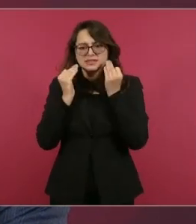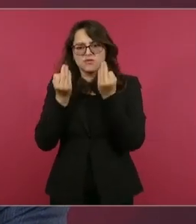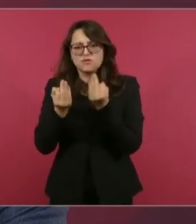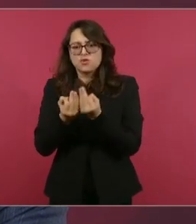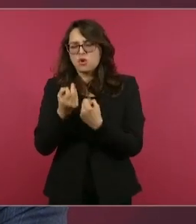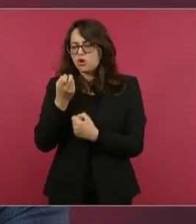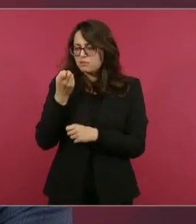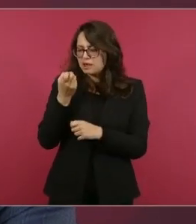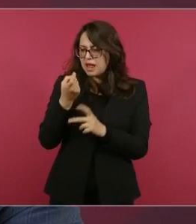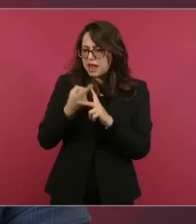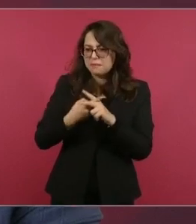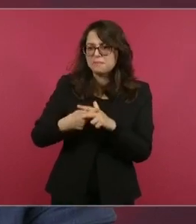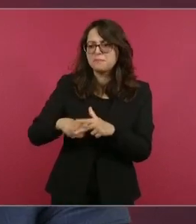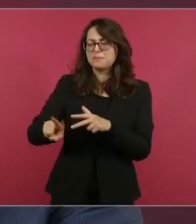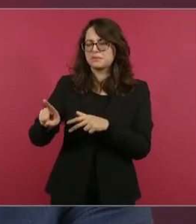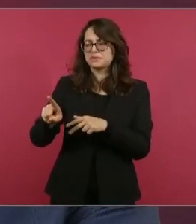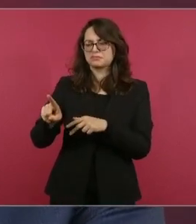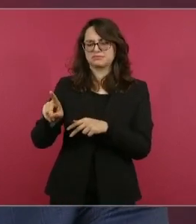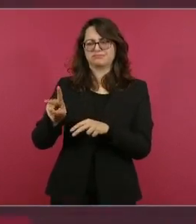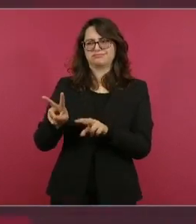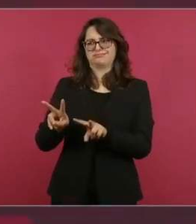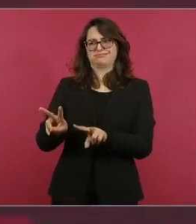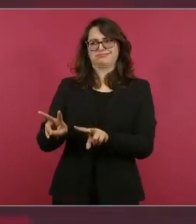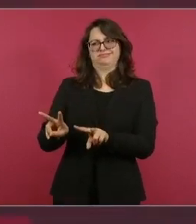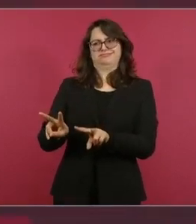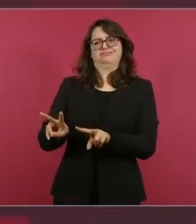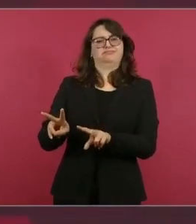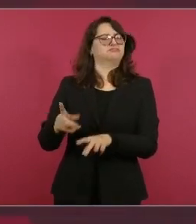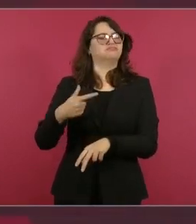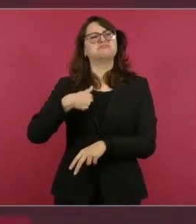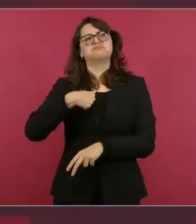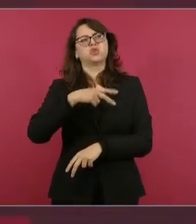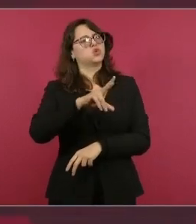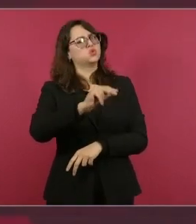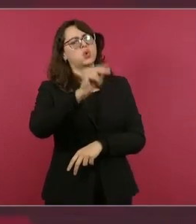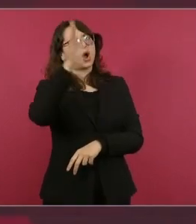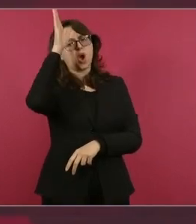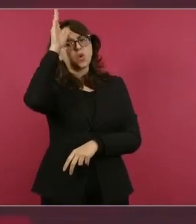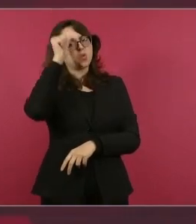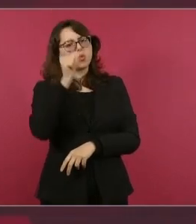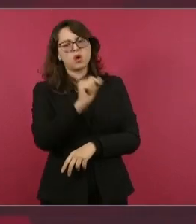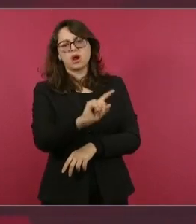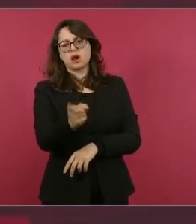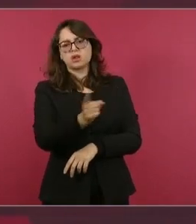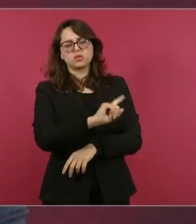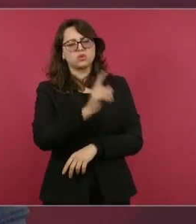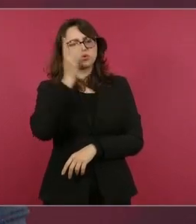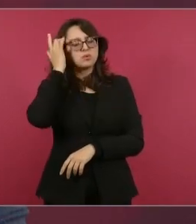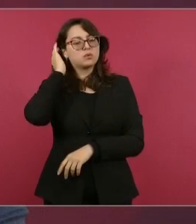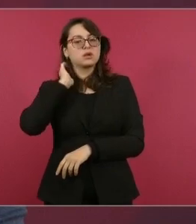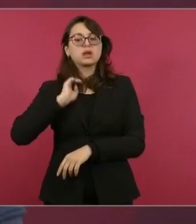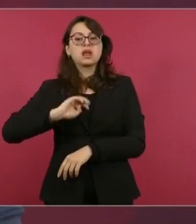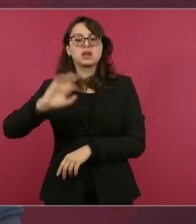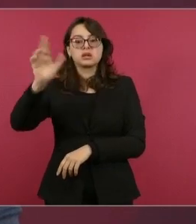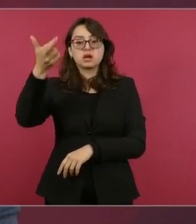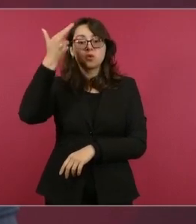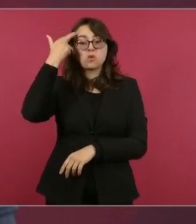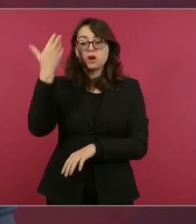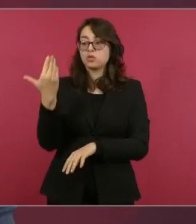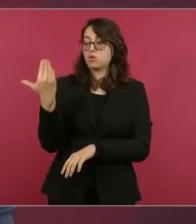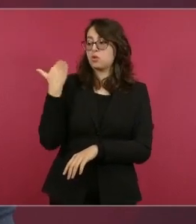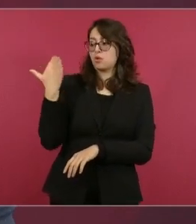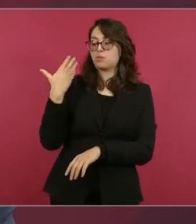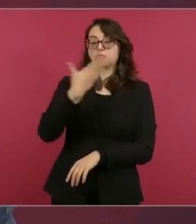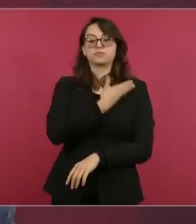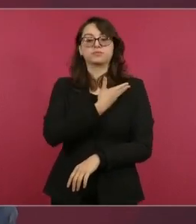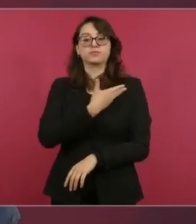el presidente Peña Nieto, estaba llegando el presidente Peña Nieto, trajeron a un general colombiano.